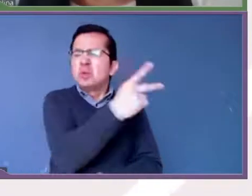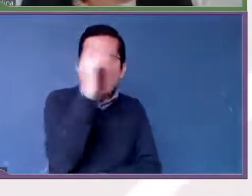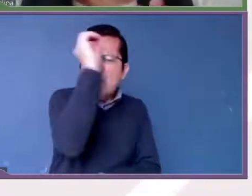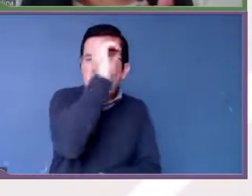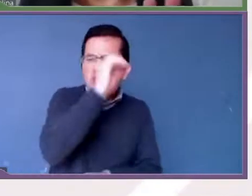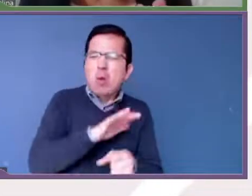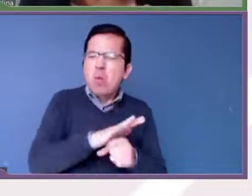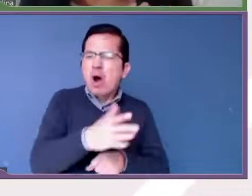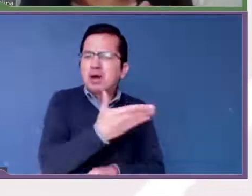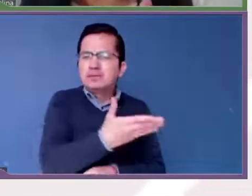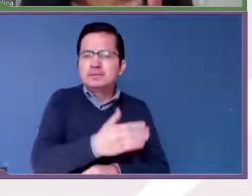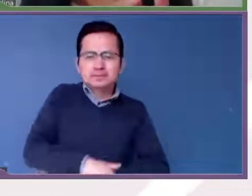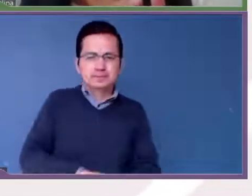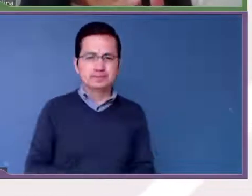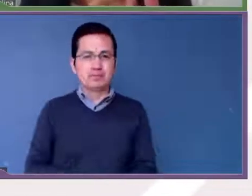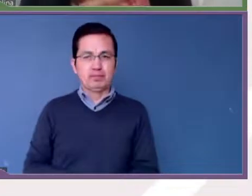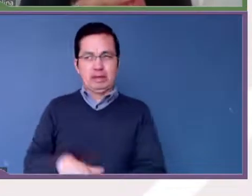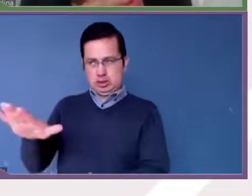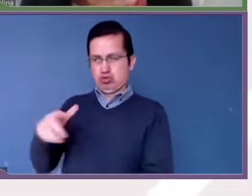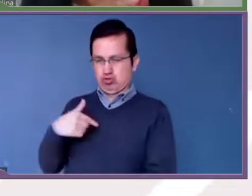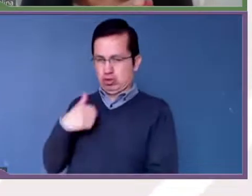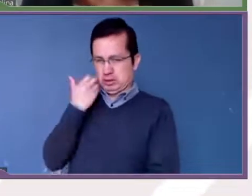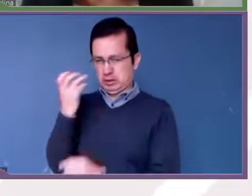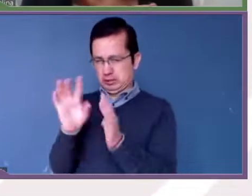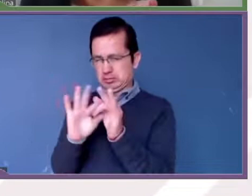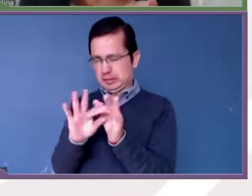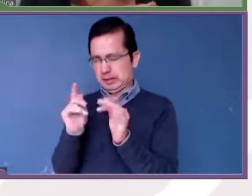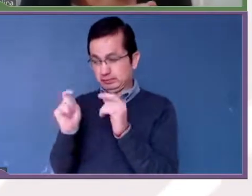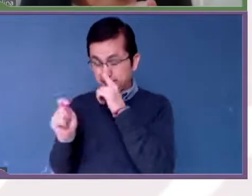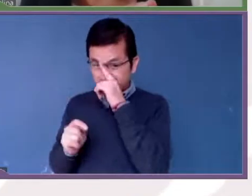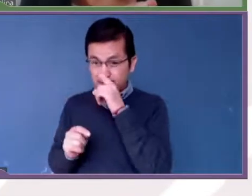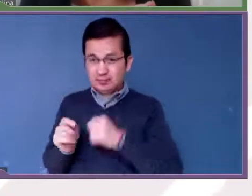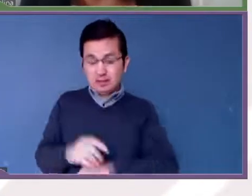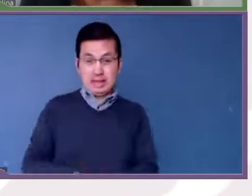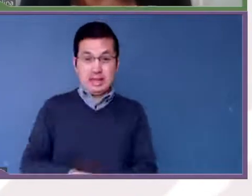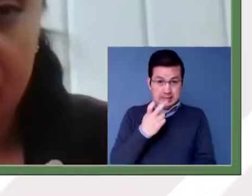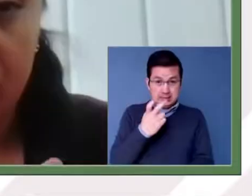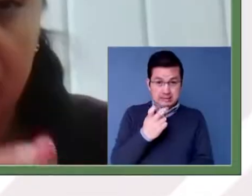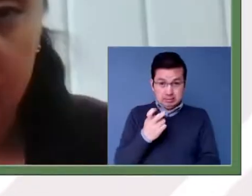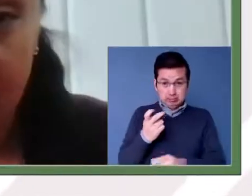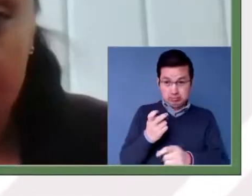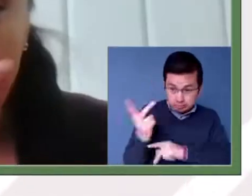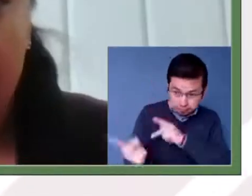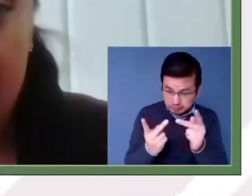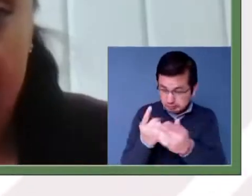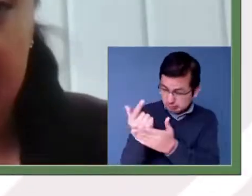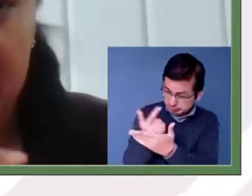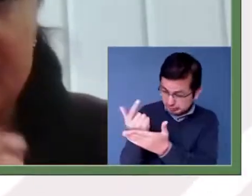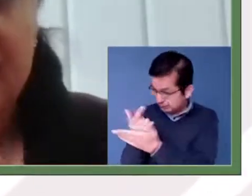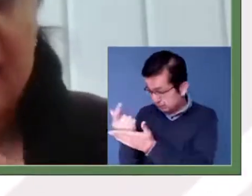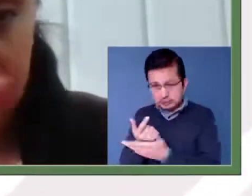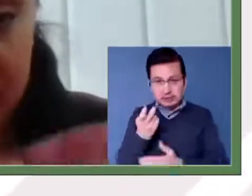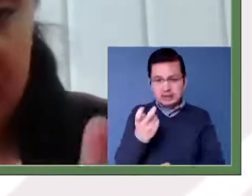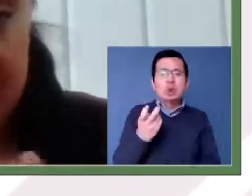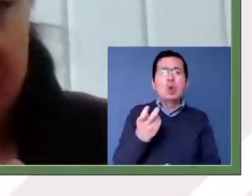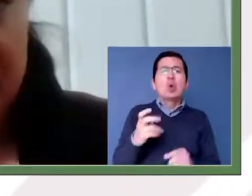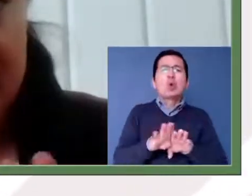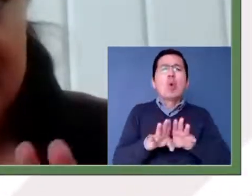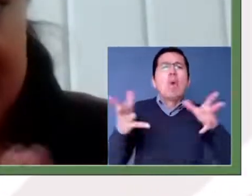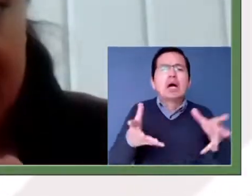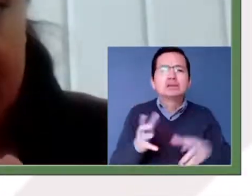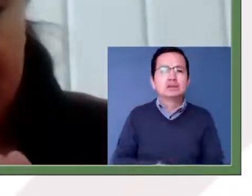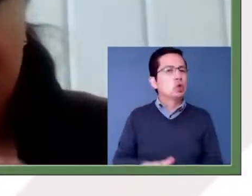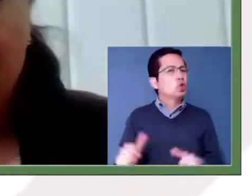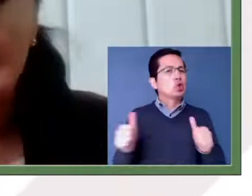quiero precisar, ese estudio se hizo con un modelo estadístico de cuadrantes y